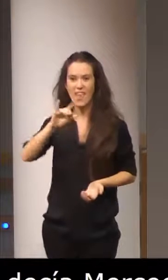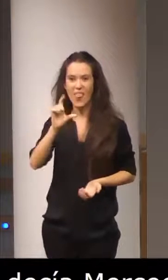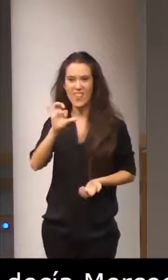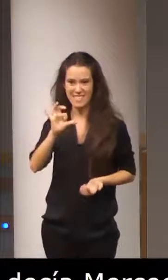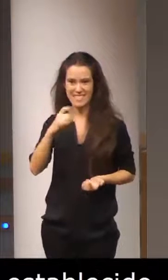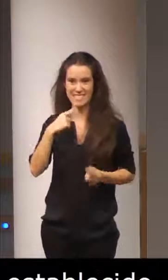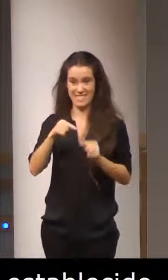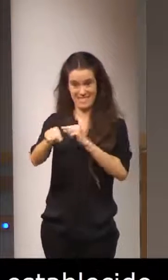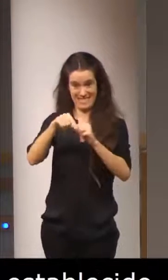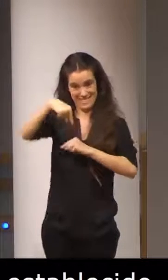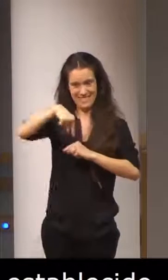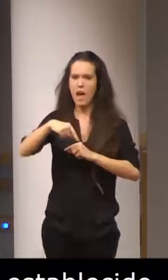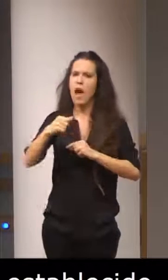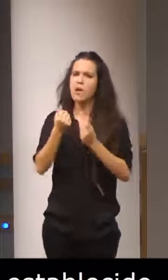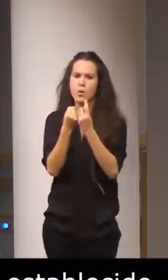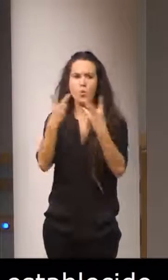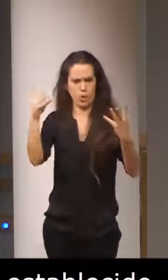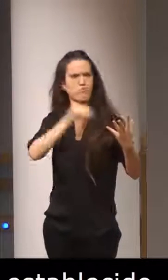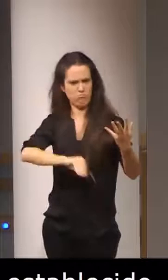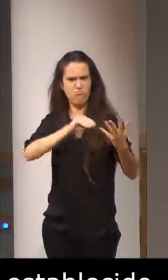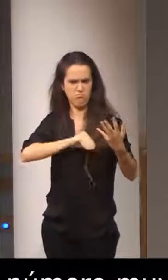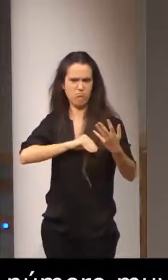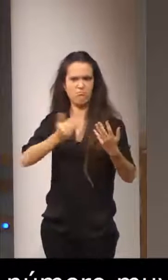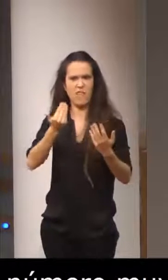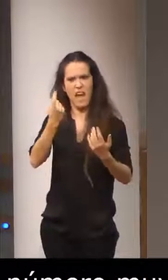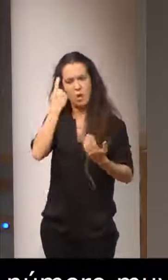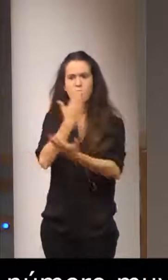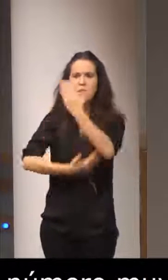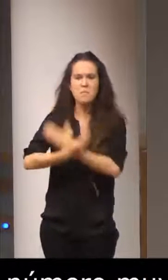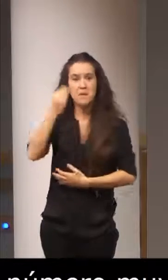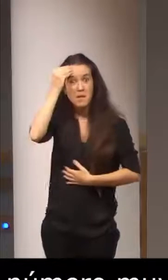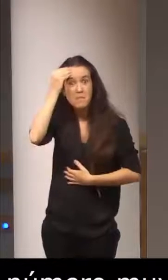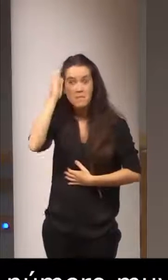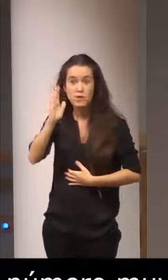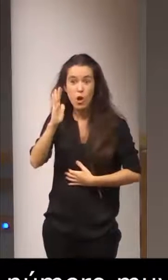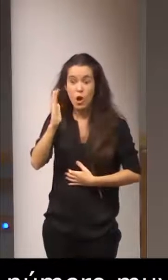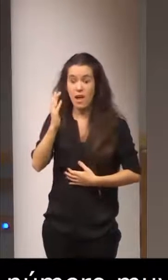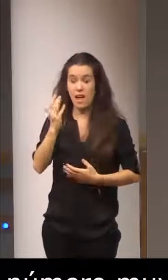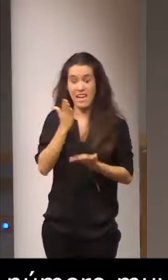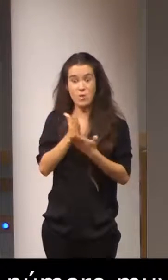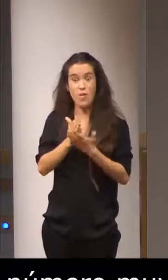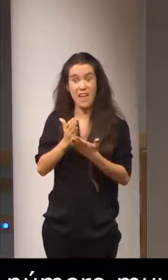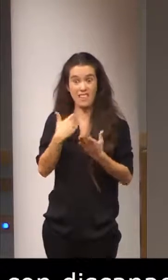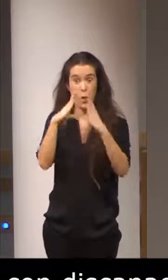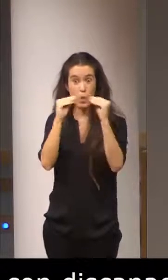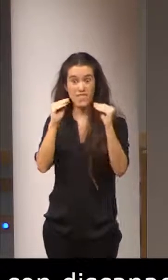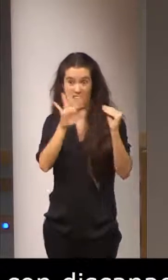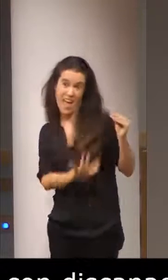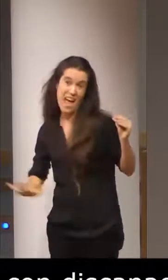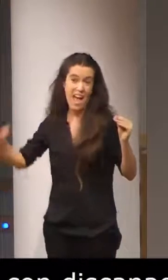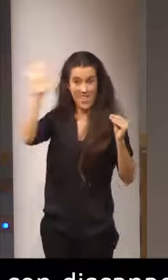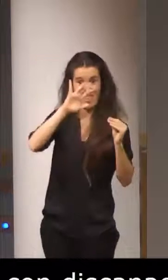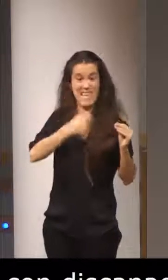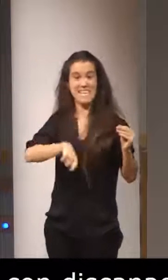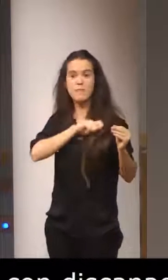estudiantes con discapacidad calculamos que en torno al 40% de los estudiantes universitarios con discapacidad que hay en las